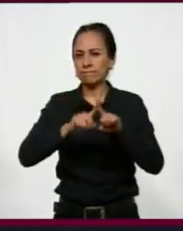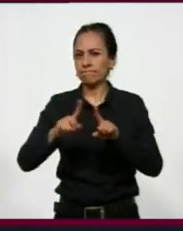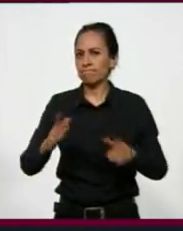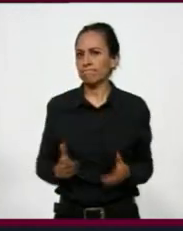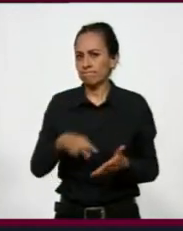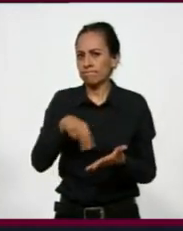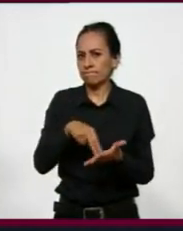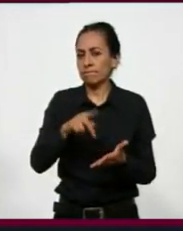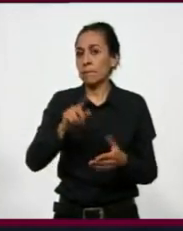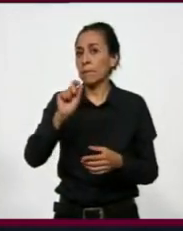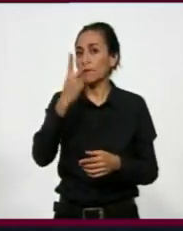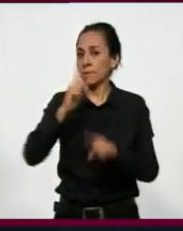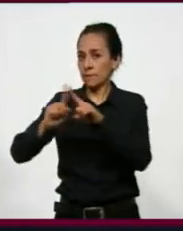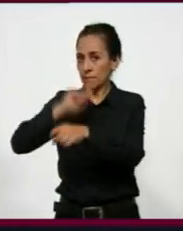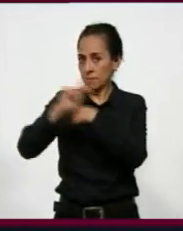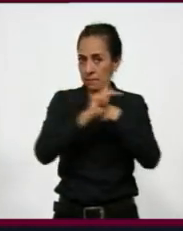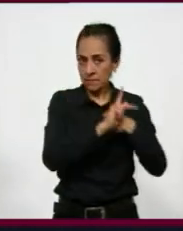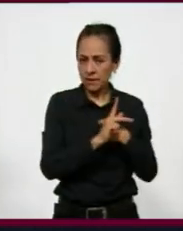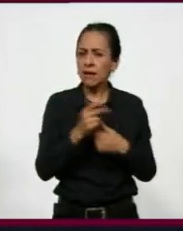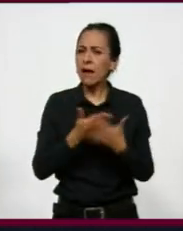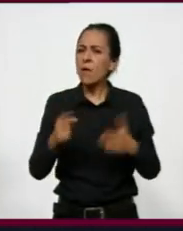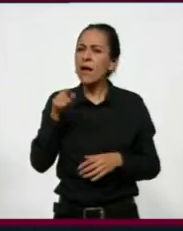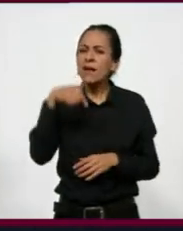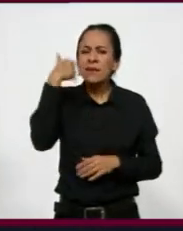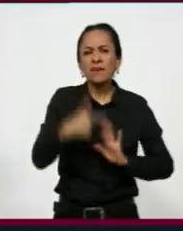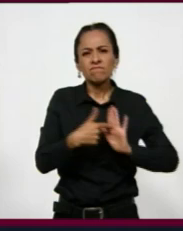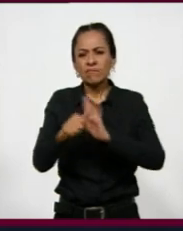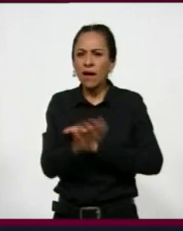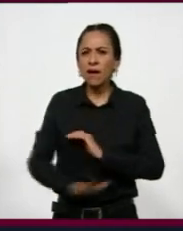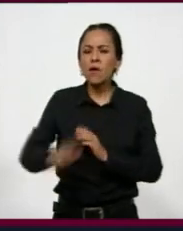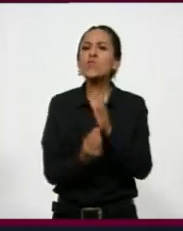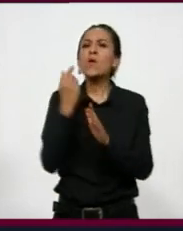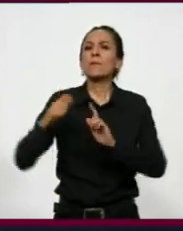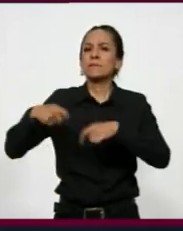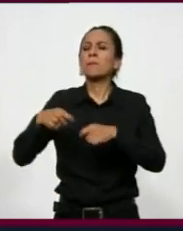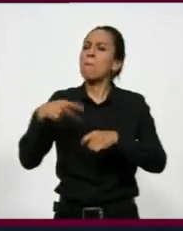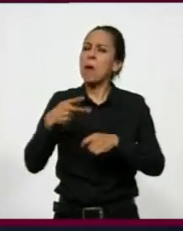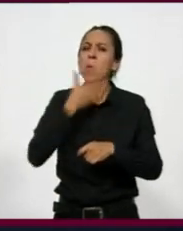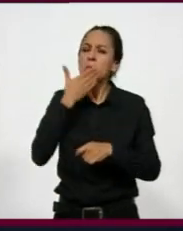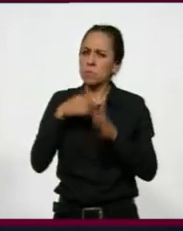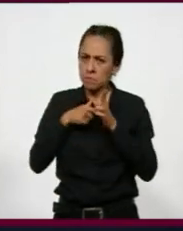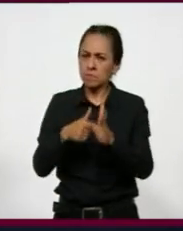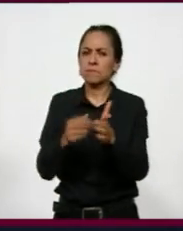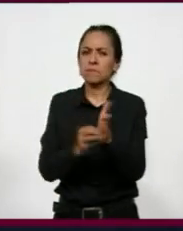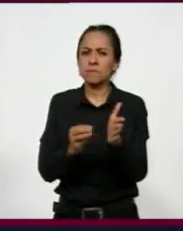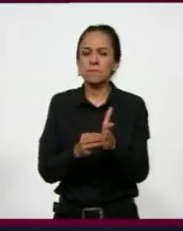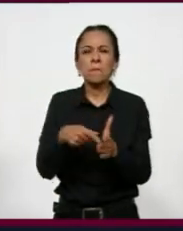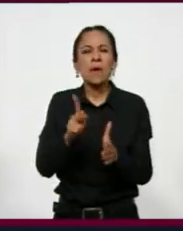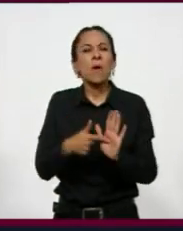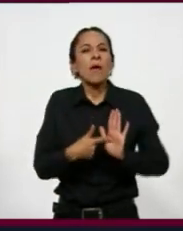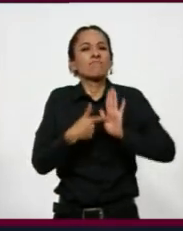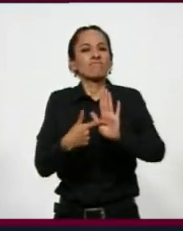22 nacionalidades, le interesa llegar a nuevas generaciones sin destruir la tradición. Y con una visión más humana,